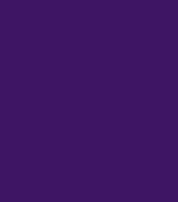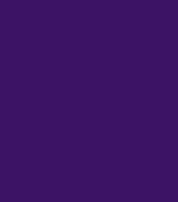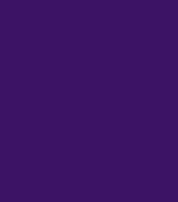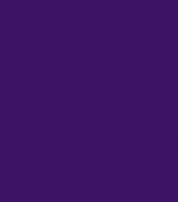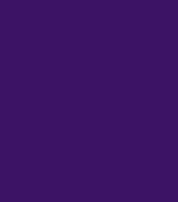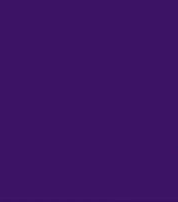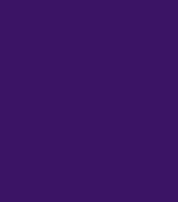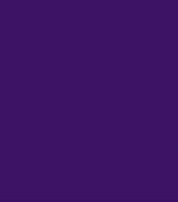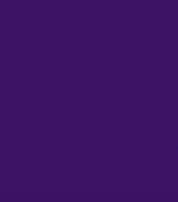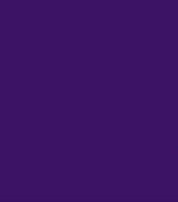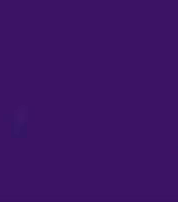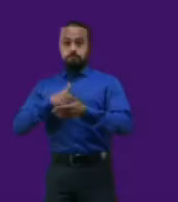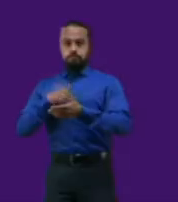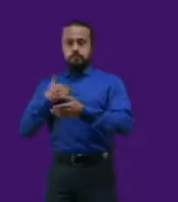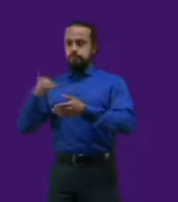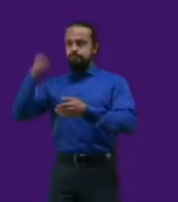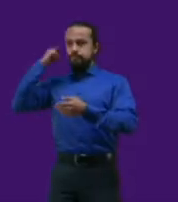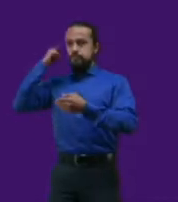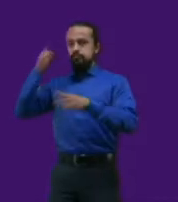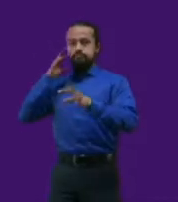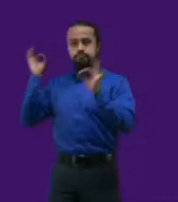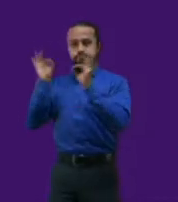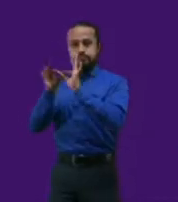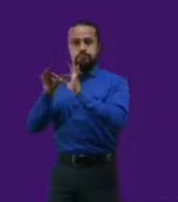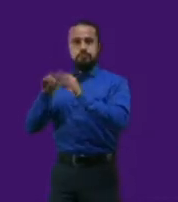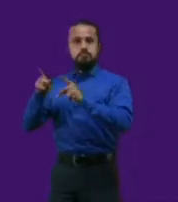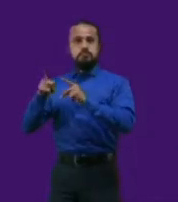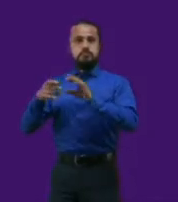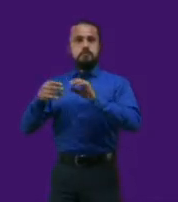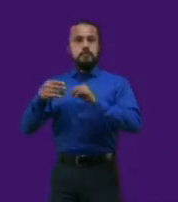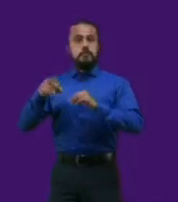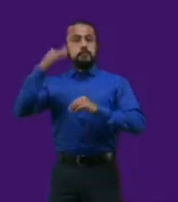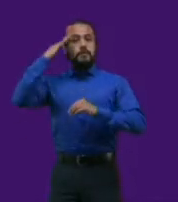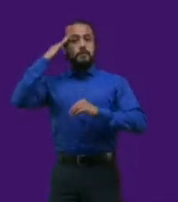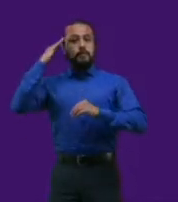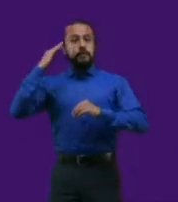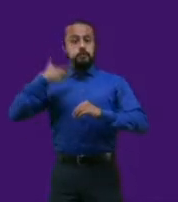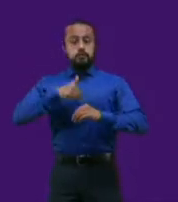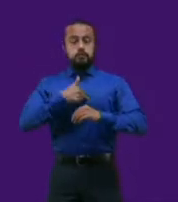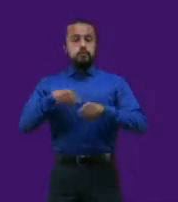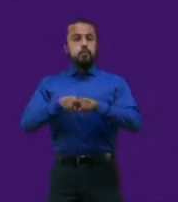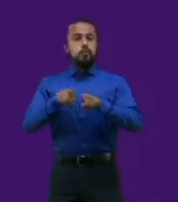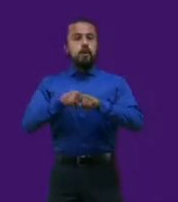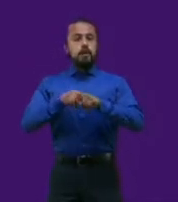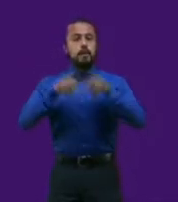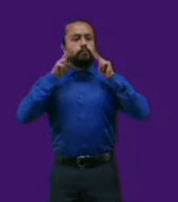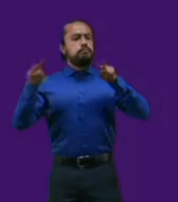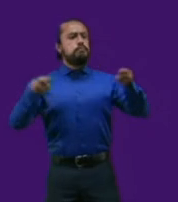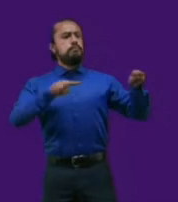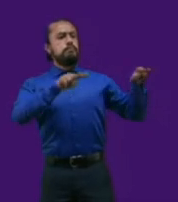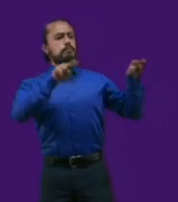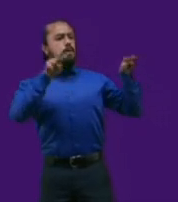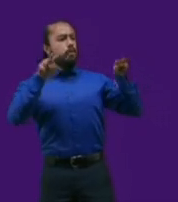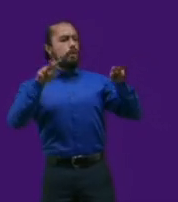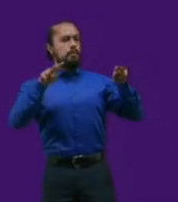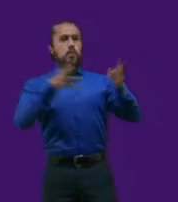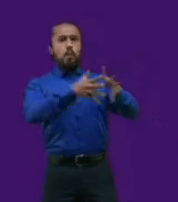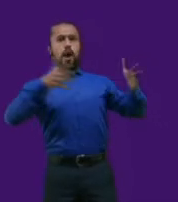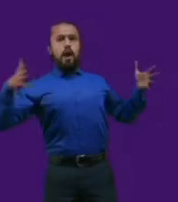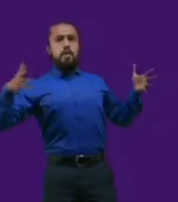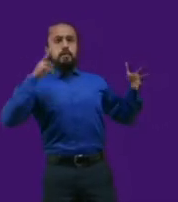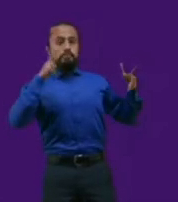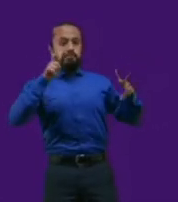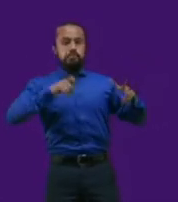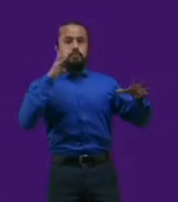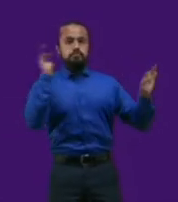apunta lo que me estás indicando, y dentro de todo el panorama que nosotros estamos teniendo, pues es muy importante tener esto en foco